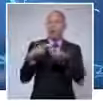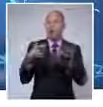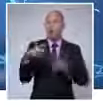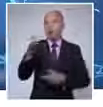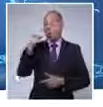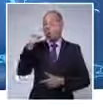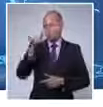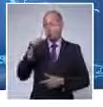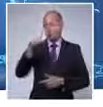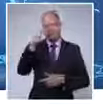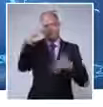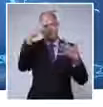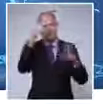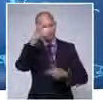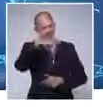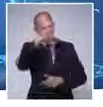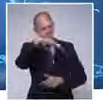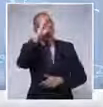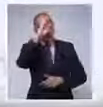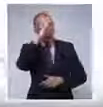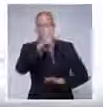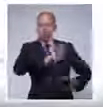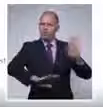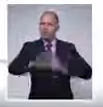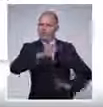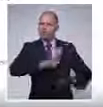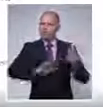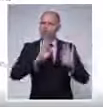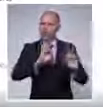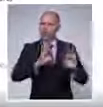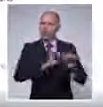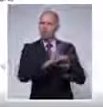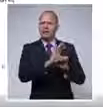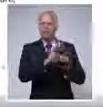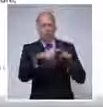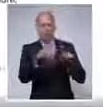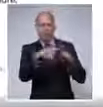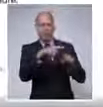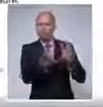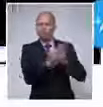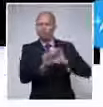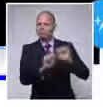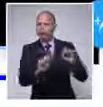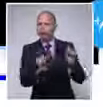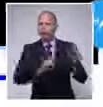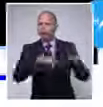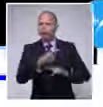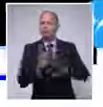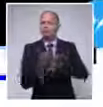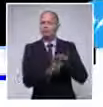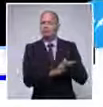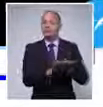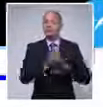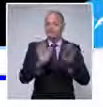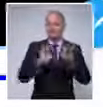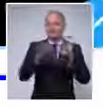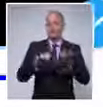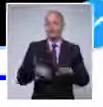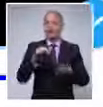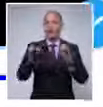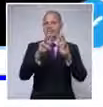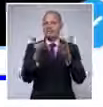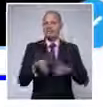Unidas a la lucha que libra Cuba contra el terrorismo. En su cuenta en Twitter, el canciller escribió: Naciones Unidas reconoció el compromiso